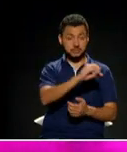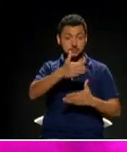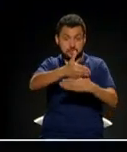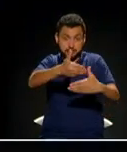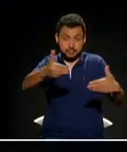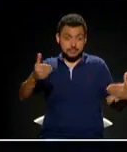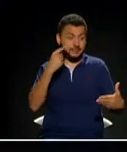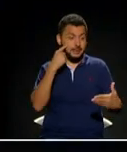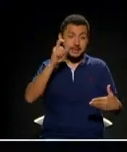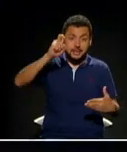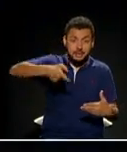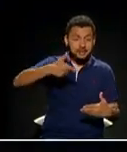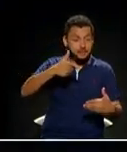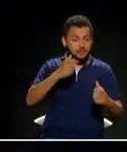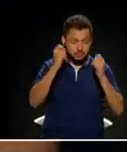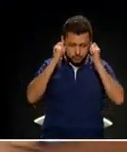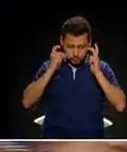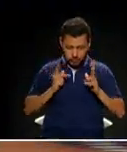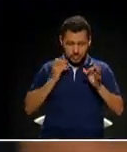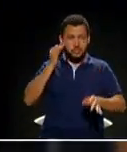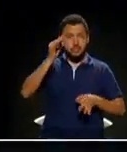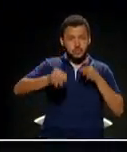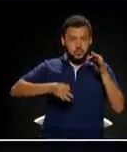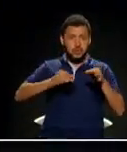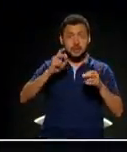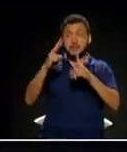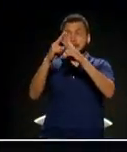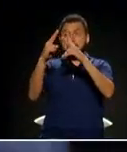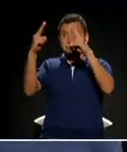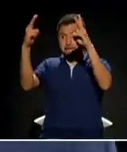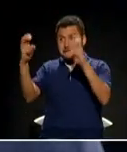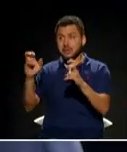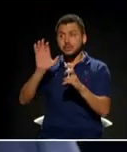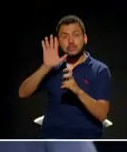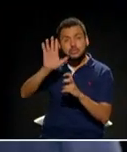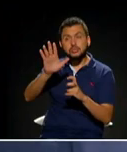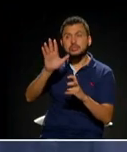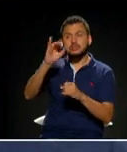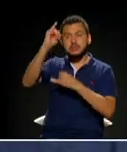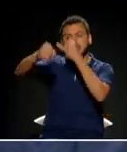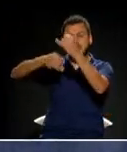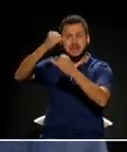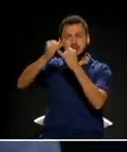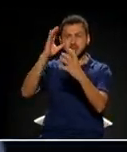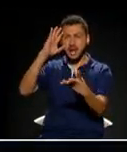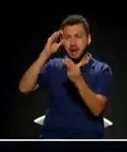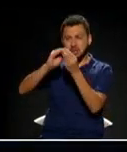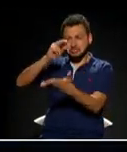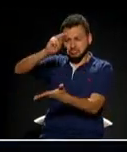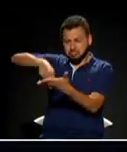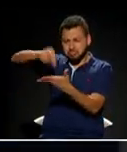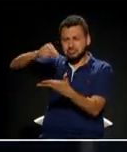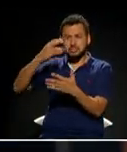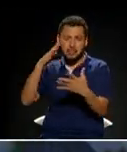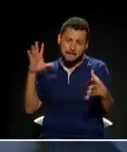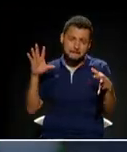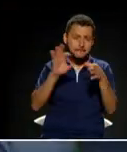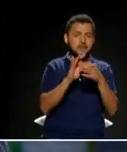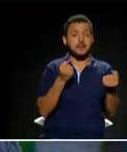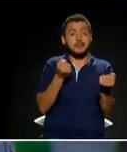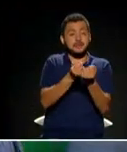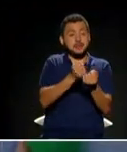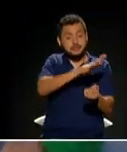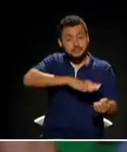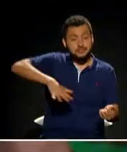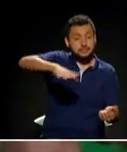sean migrantes en el marco también de los acuerdos internacionales de la responsabilidad humanitaria que nos acoge además en orden de coherencia con